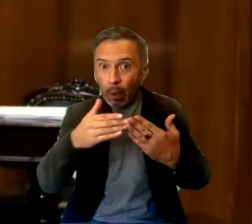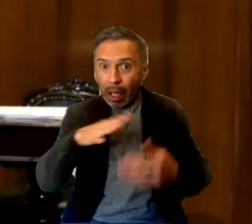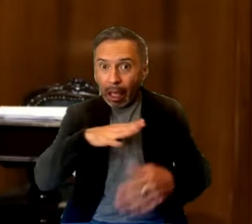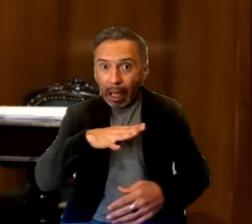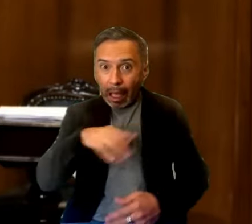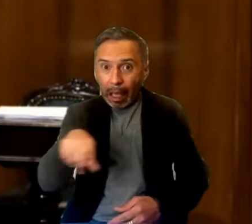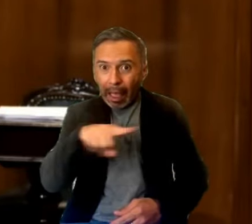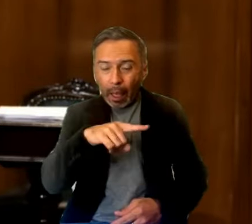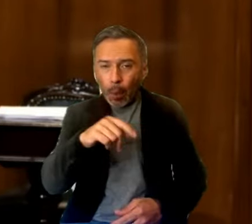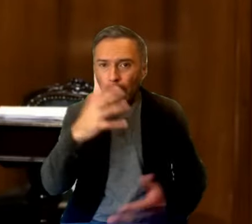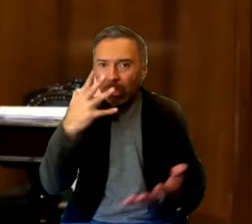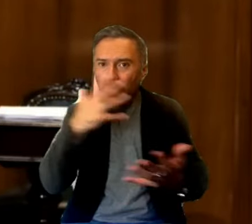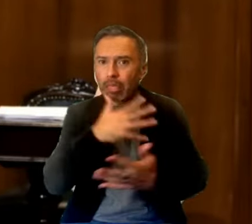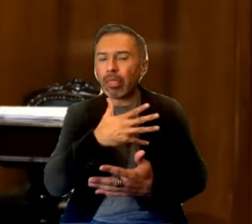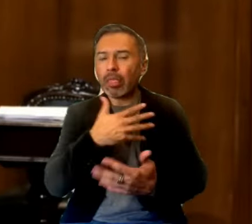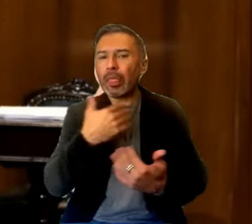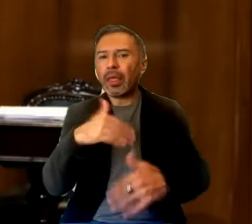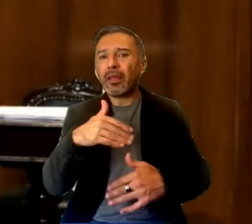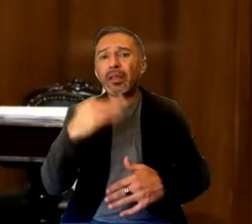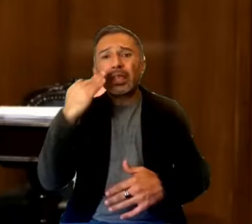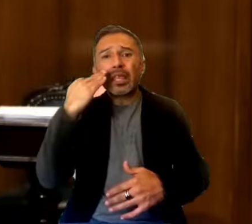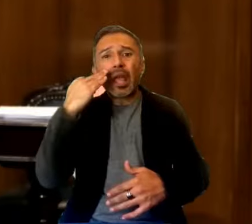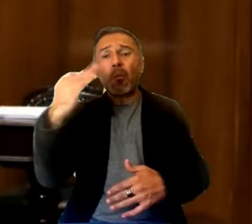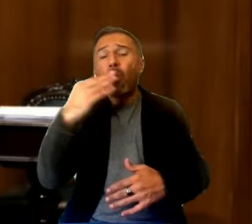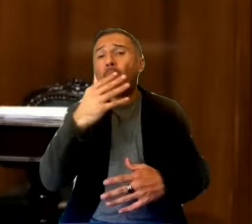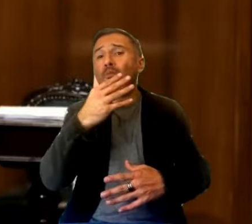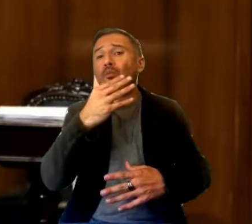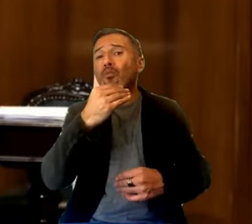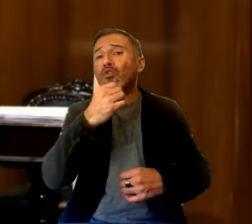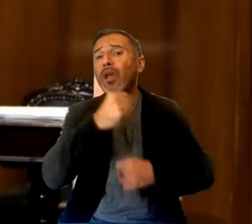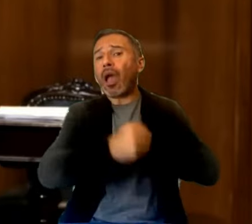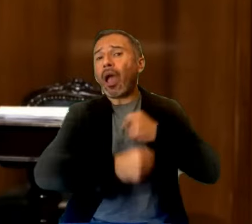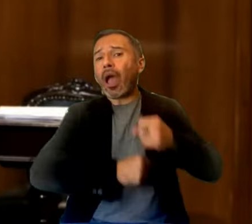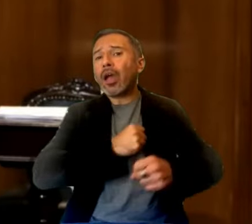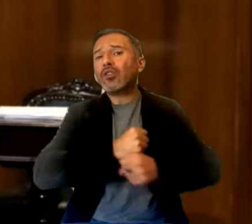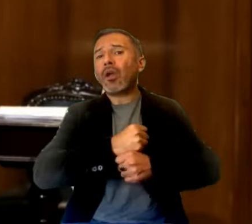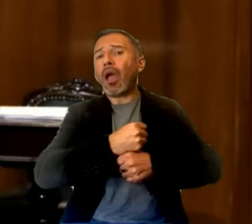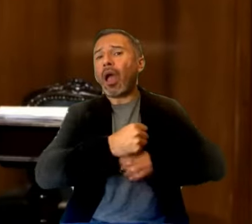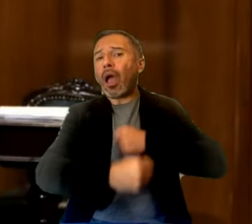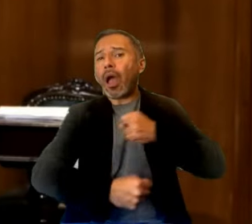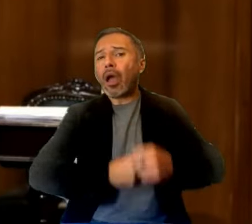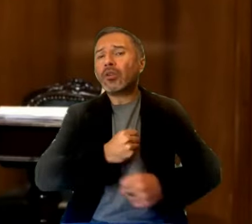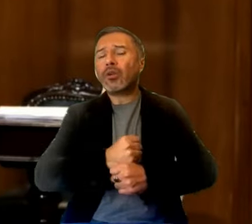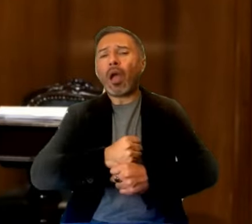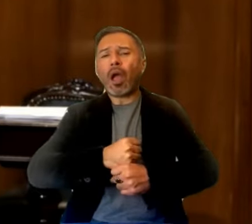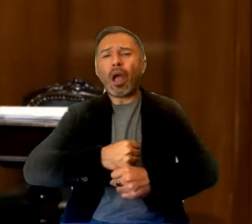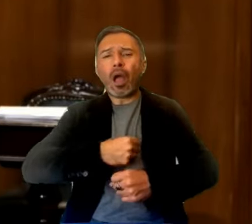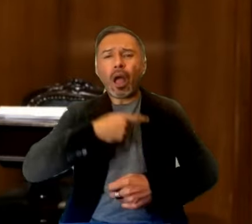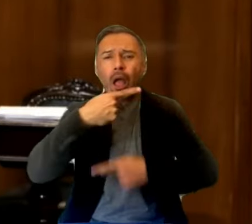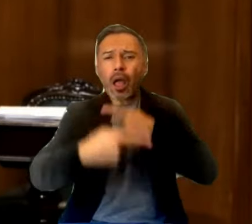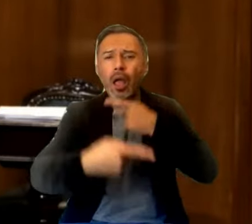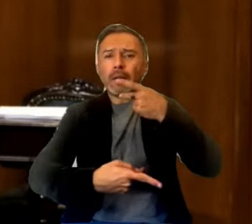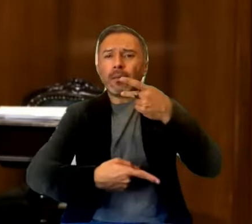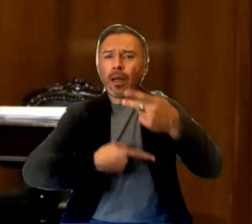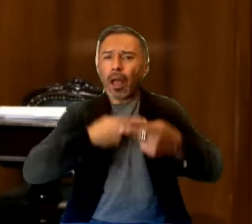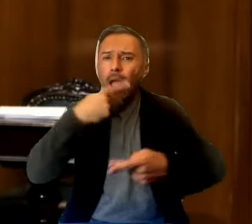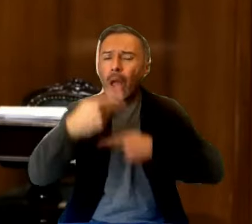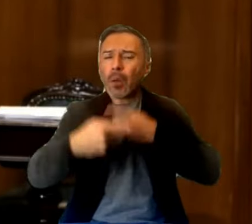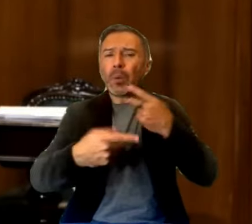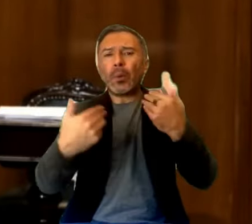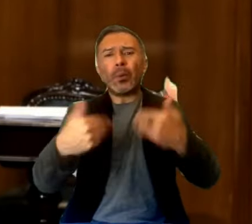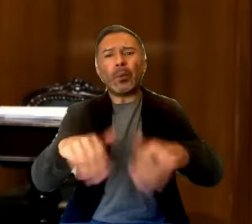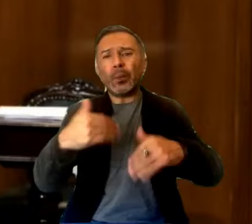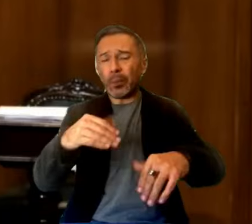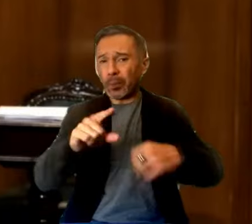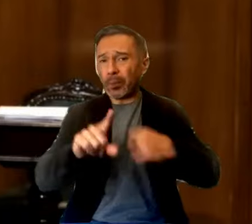muchos años hablando del problema tan grave que representa la crisis hídrica